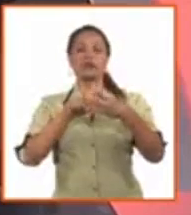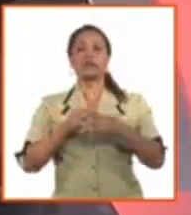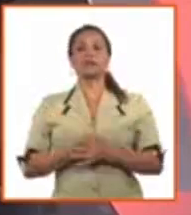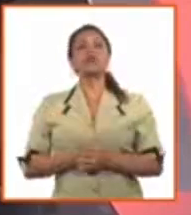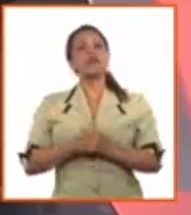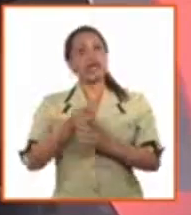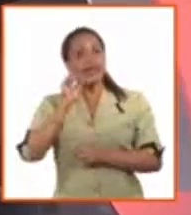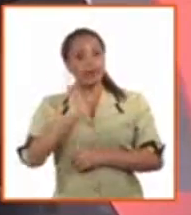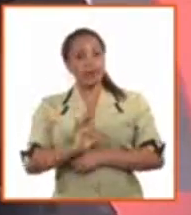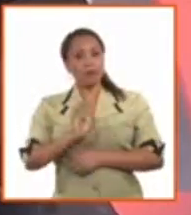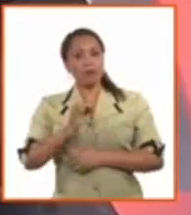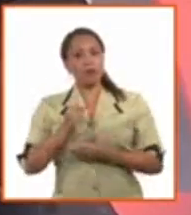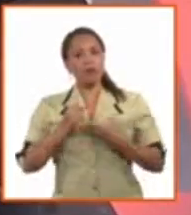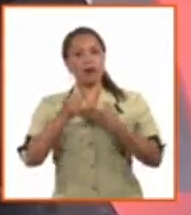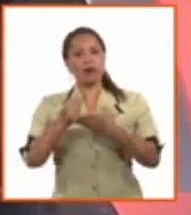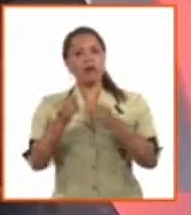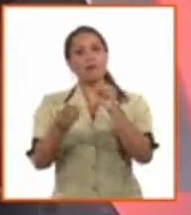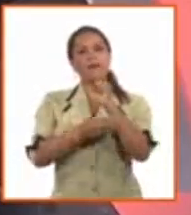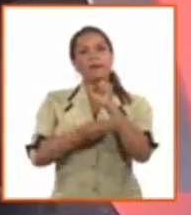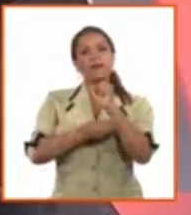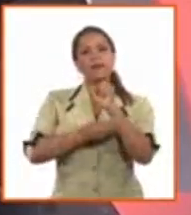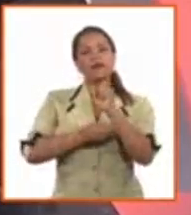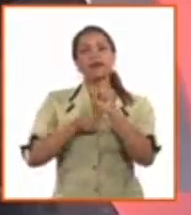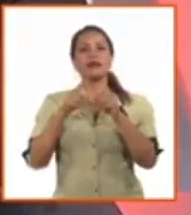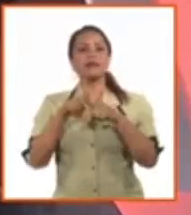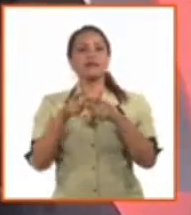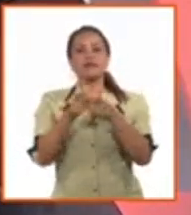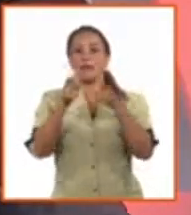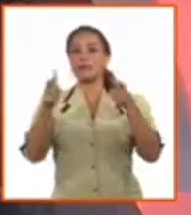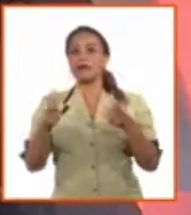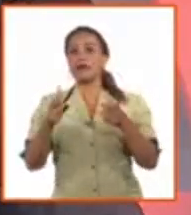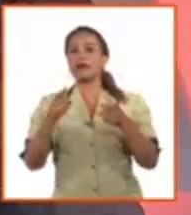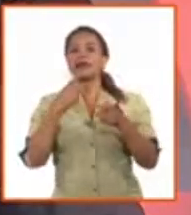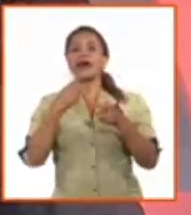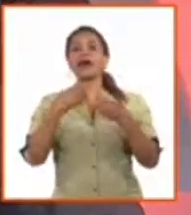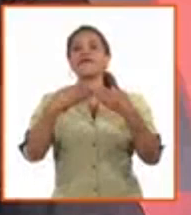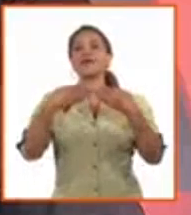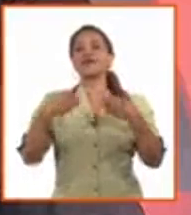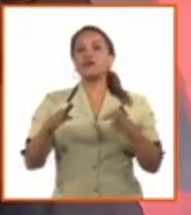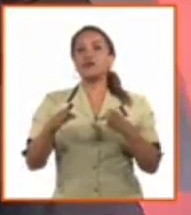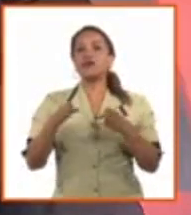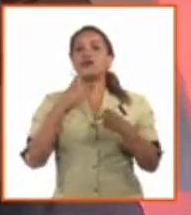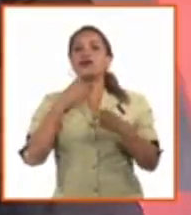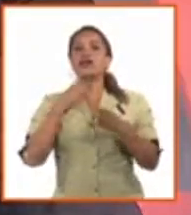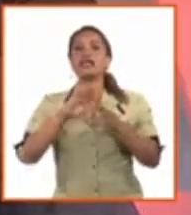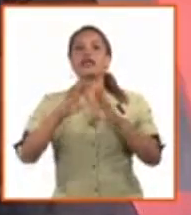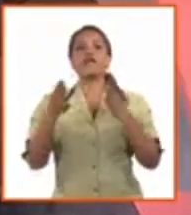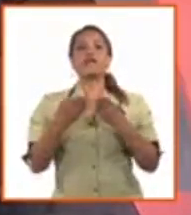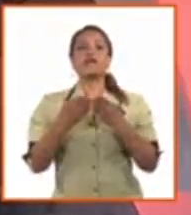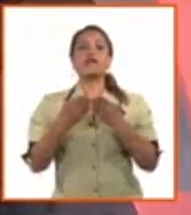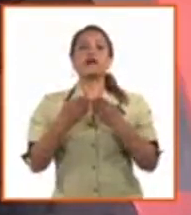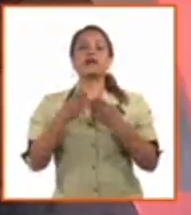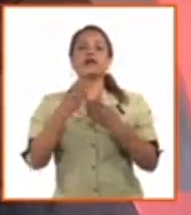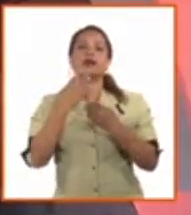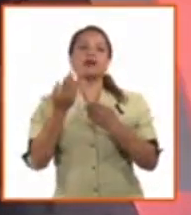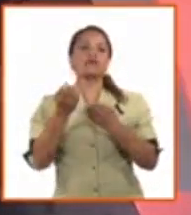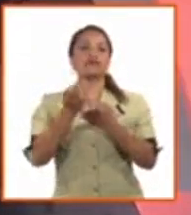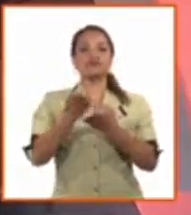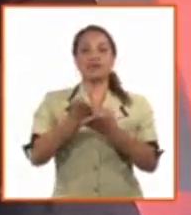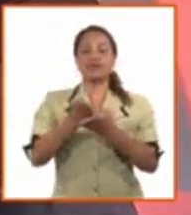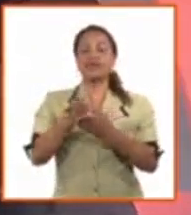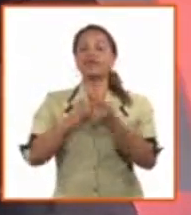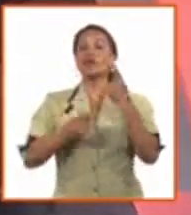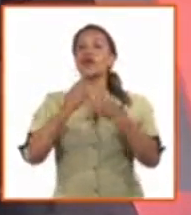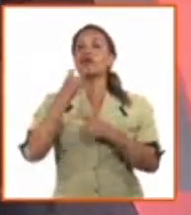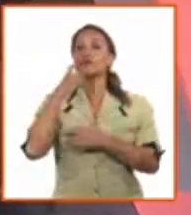todo esto permite efectivamente potenciar cada vez más la apertura y mover los límites organizacionales que